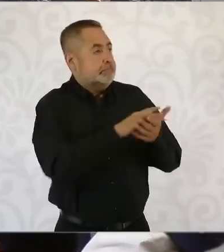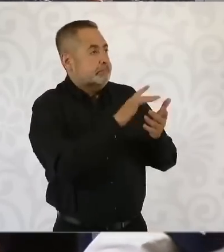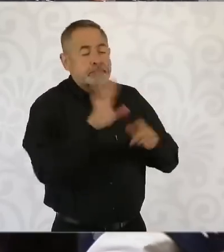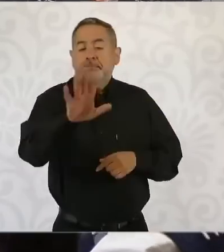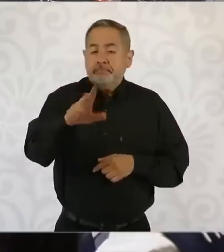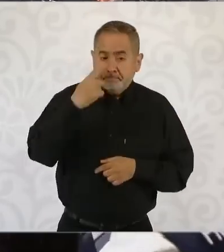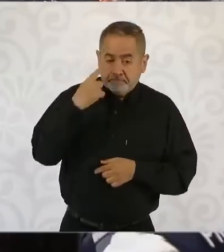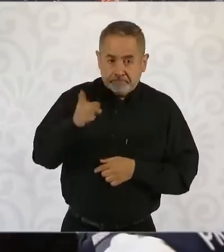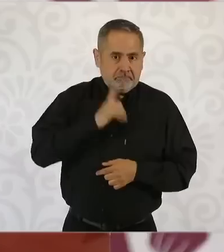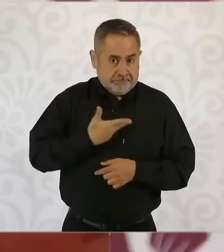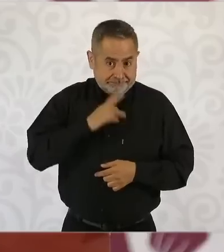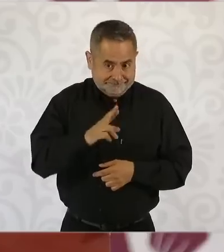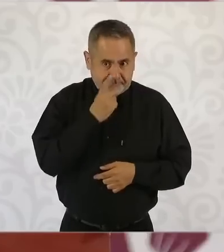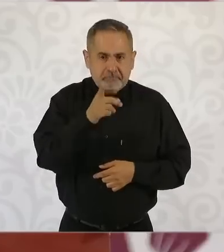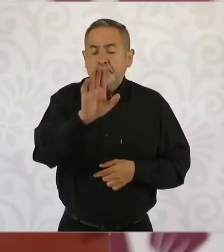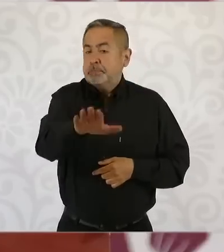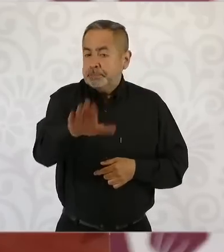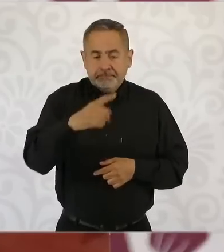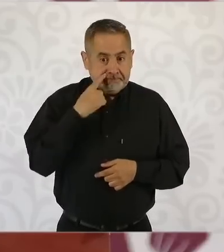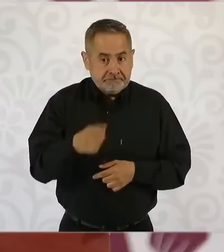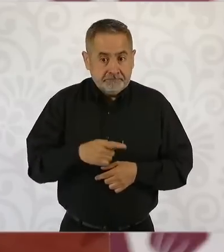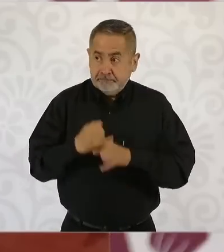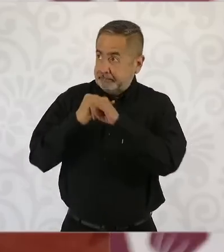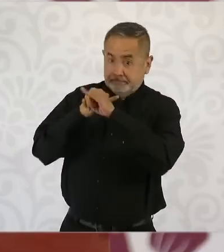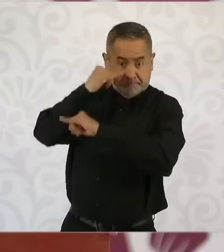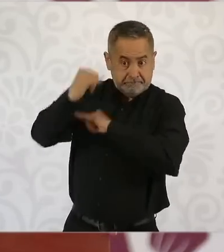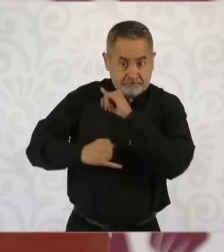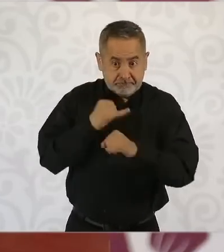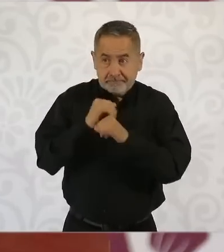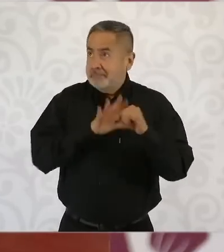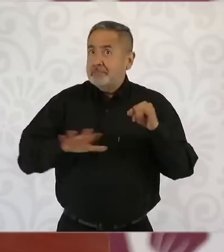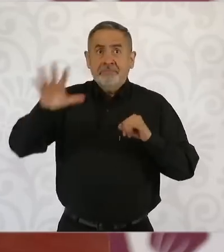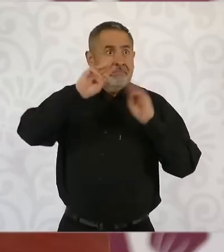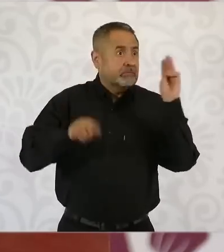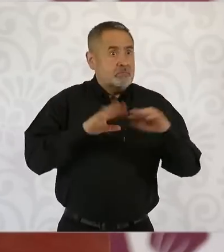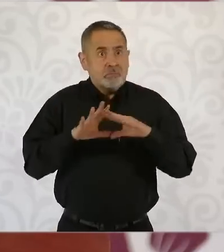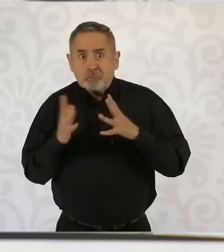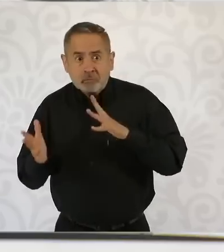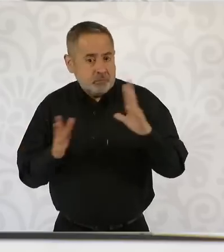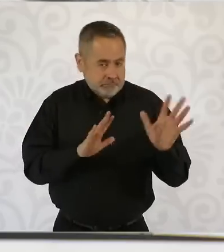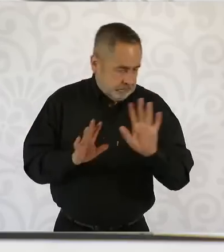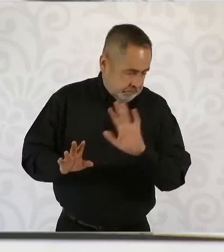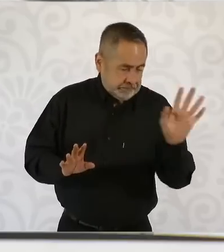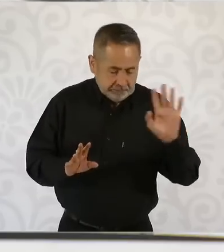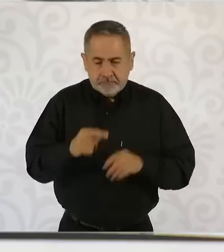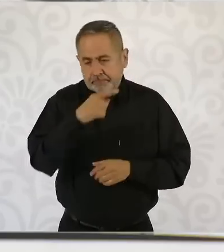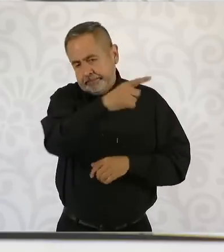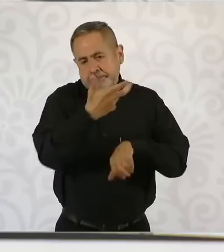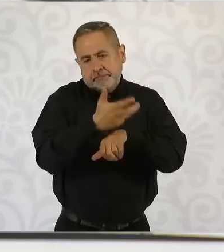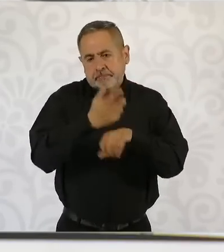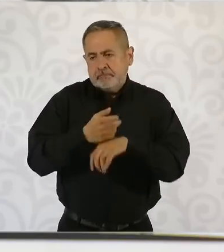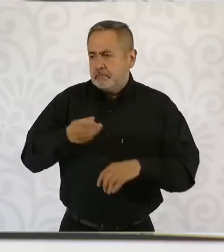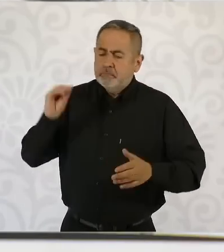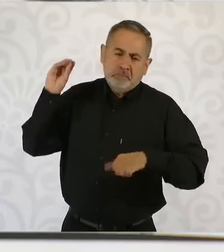otra, dentro de las condiciones internacionales, porque el tema de los aranceles pues cambió